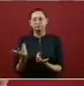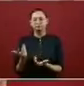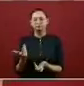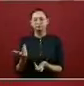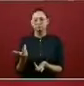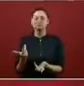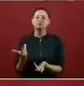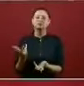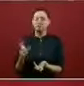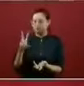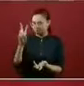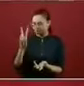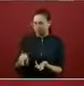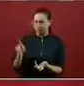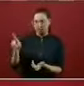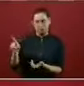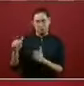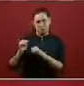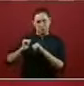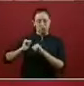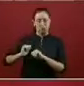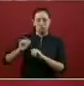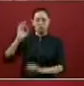dejar de reconocer la autonomía del Poder Judicial,